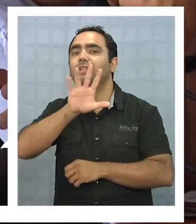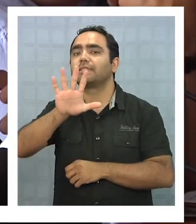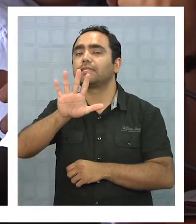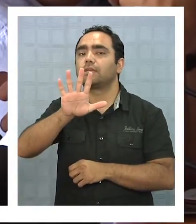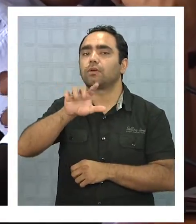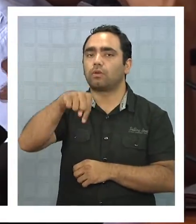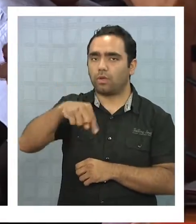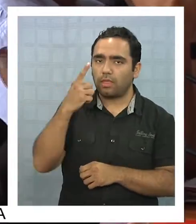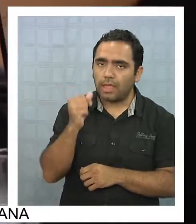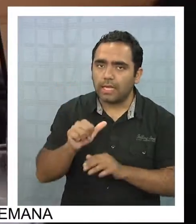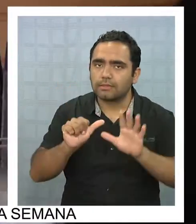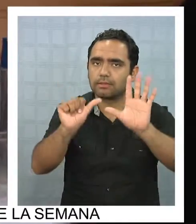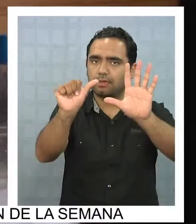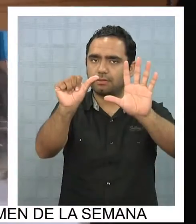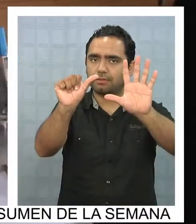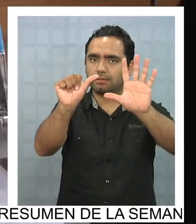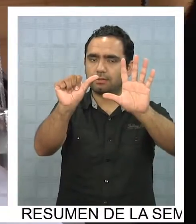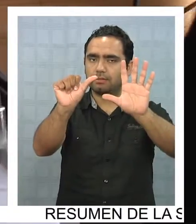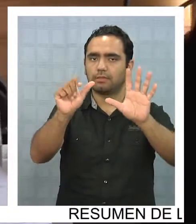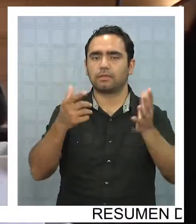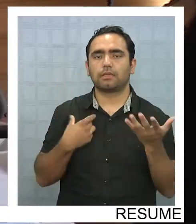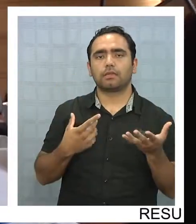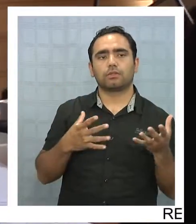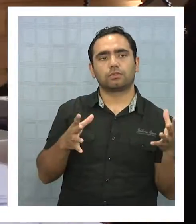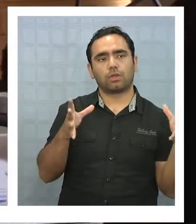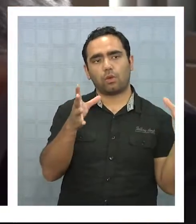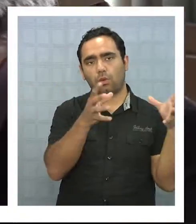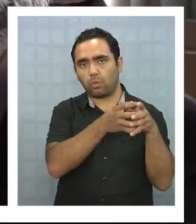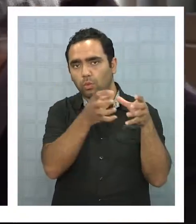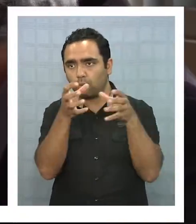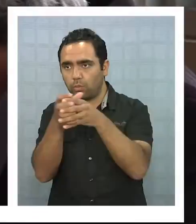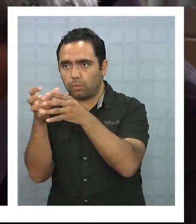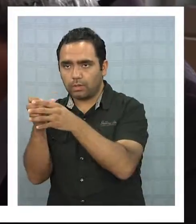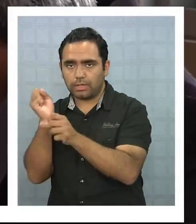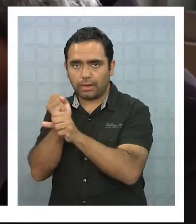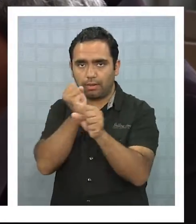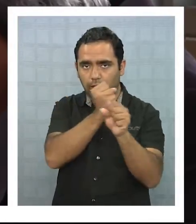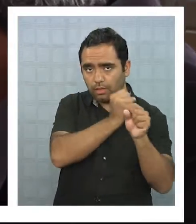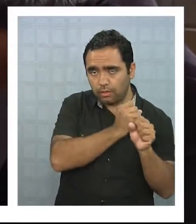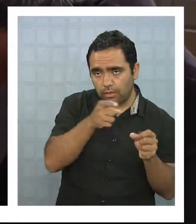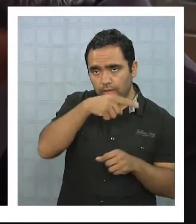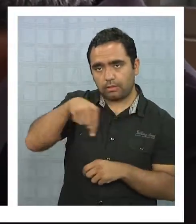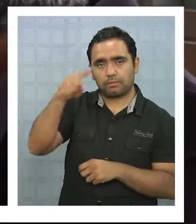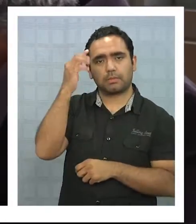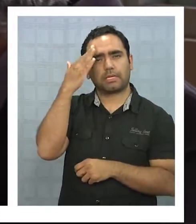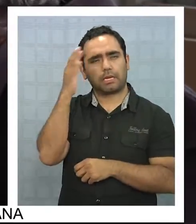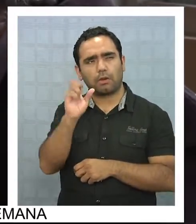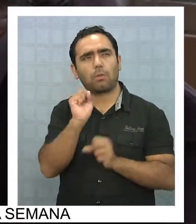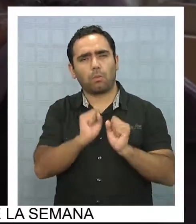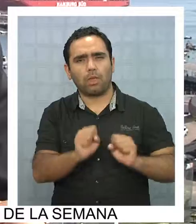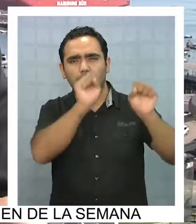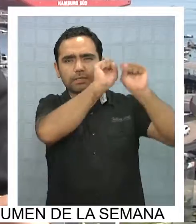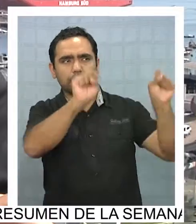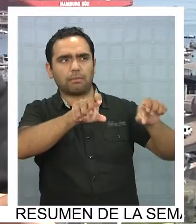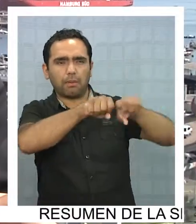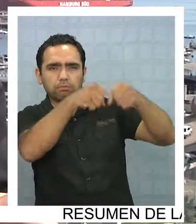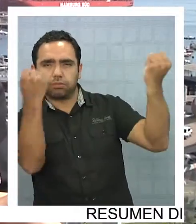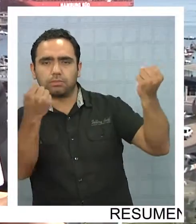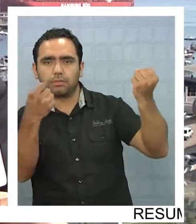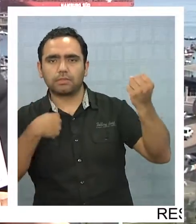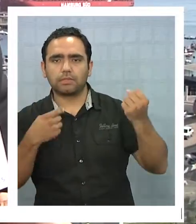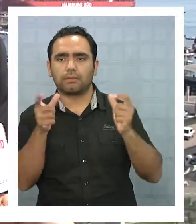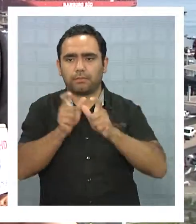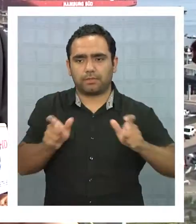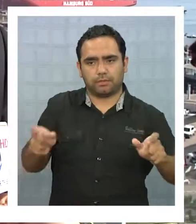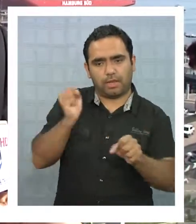6. Entonces los gremios, erróneamente digo, porque la experiencia así lo demostró, creyeron que podían quebrar el sistema tomando los